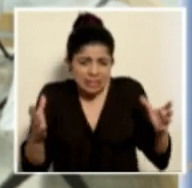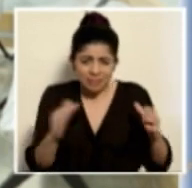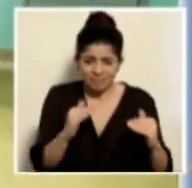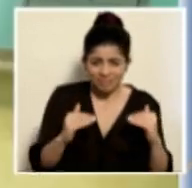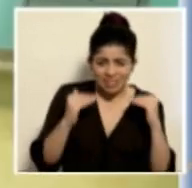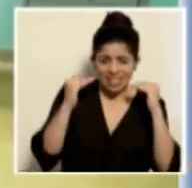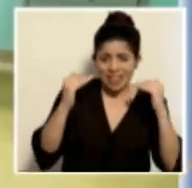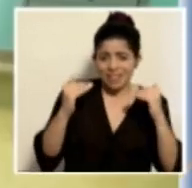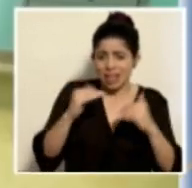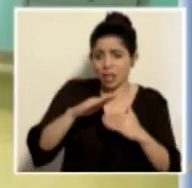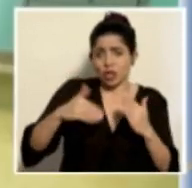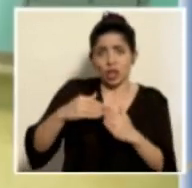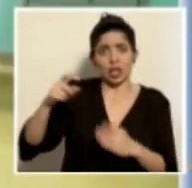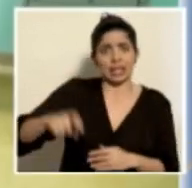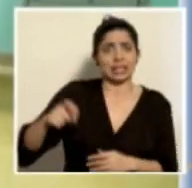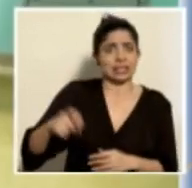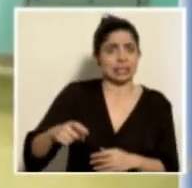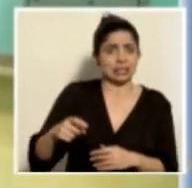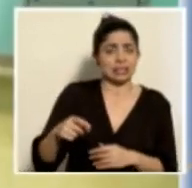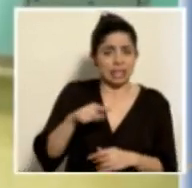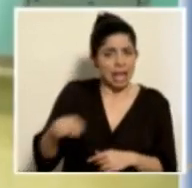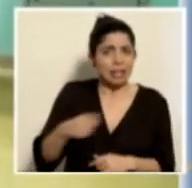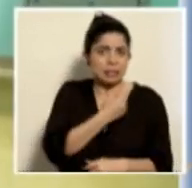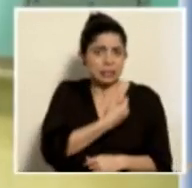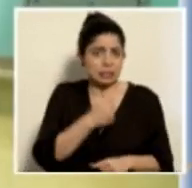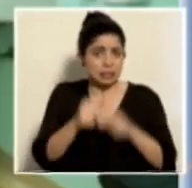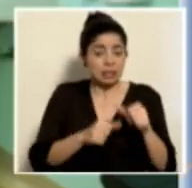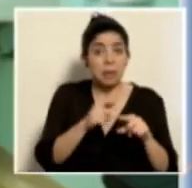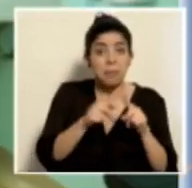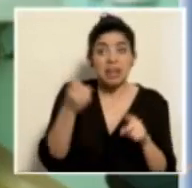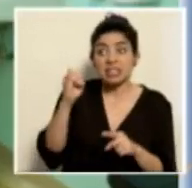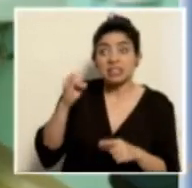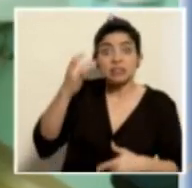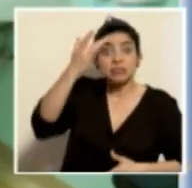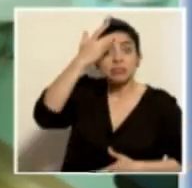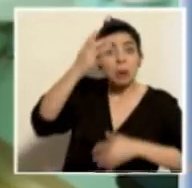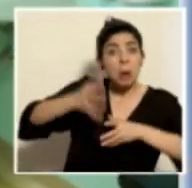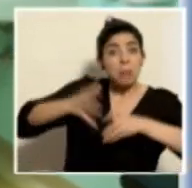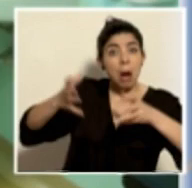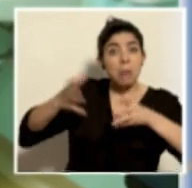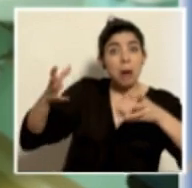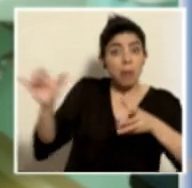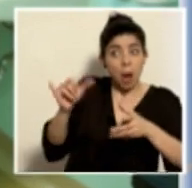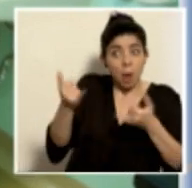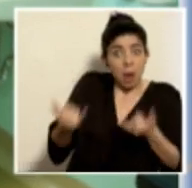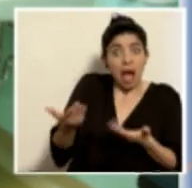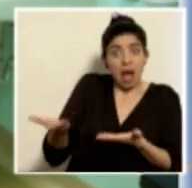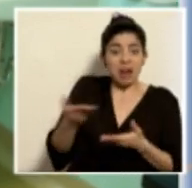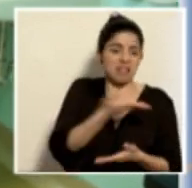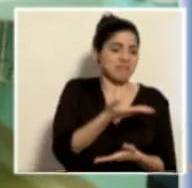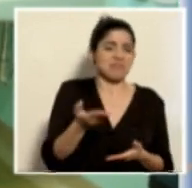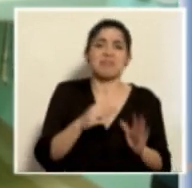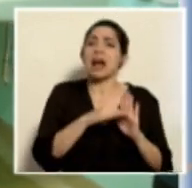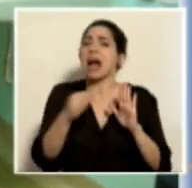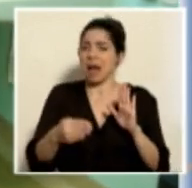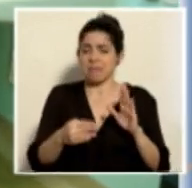nivel que sea necesario. Pero si los números siguen creciendo como están creciendo, estas camas también se van a